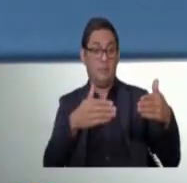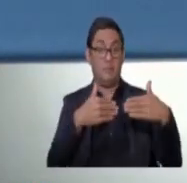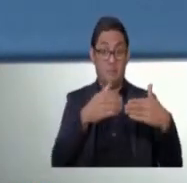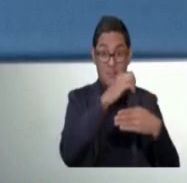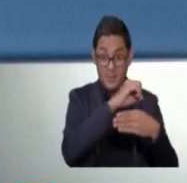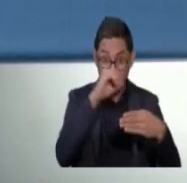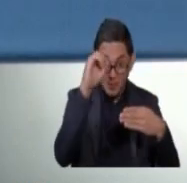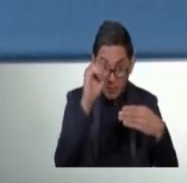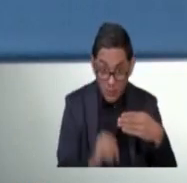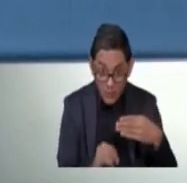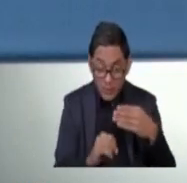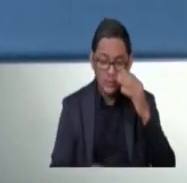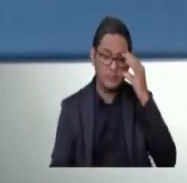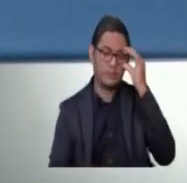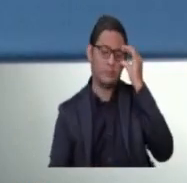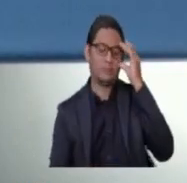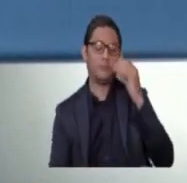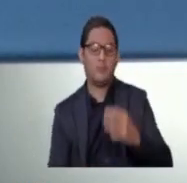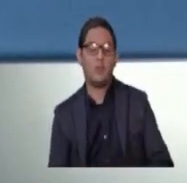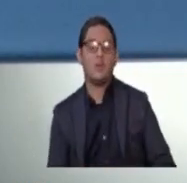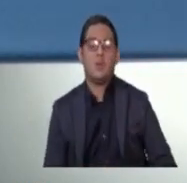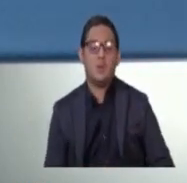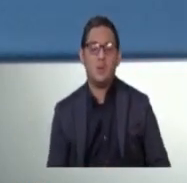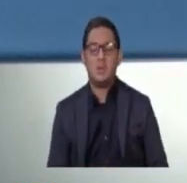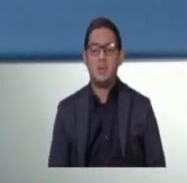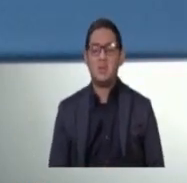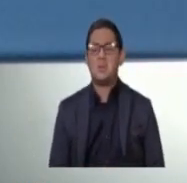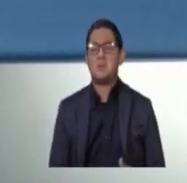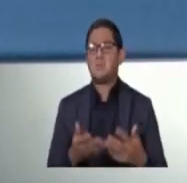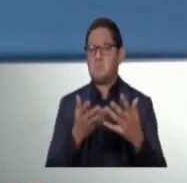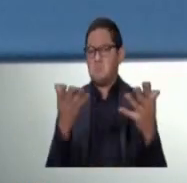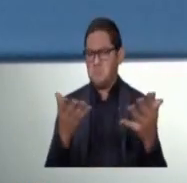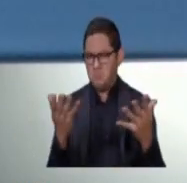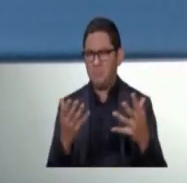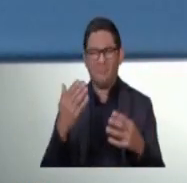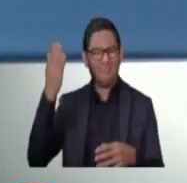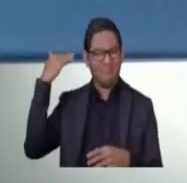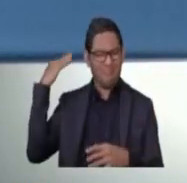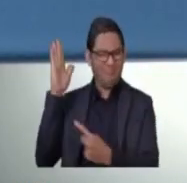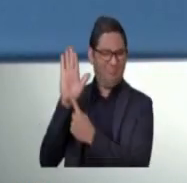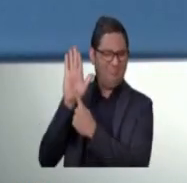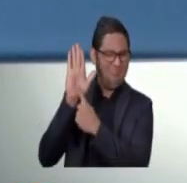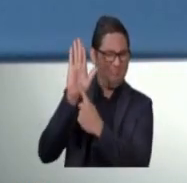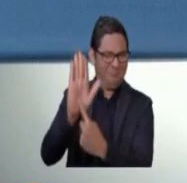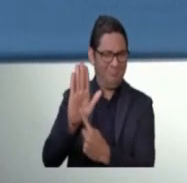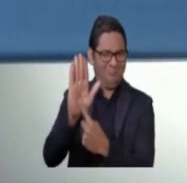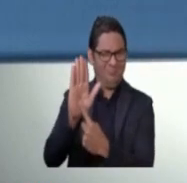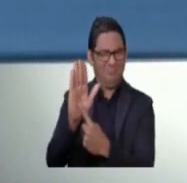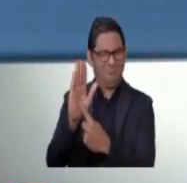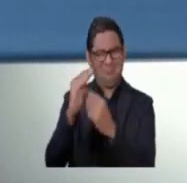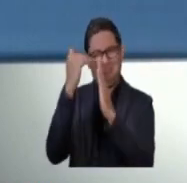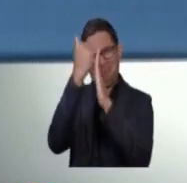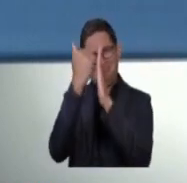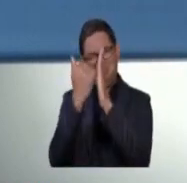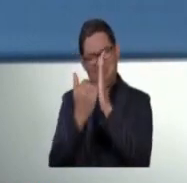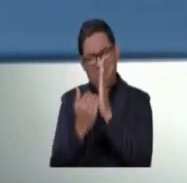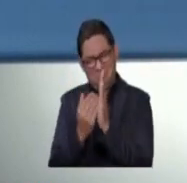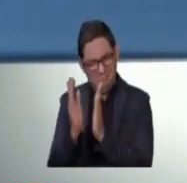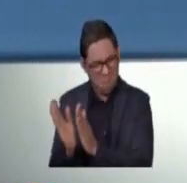siguiendo el esquema que ya habíamos establecido y que se había planificado por el gobierno nacional